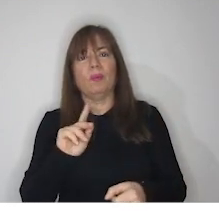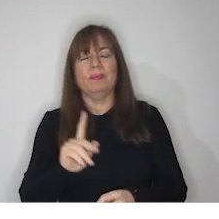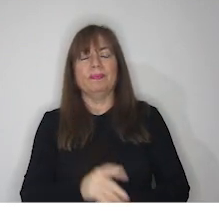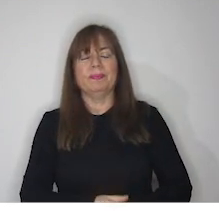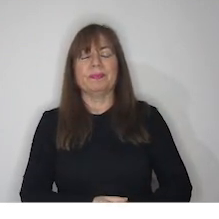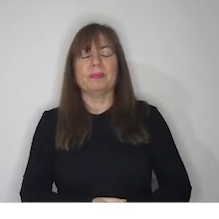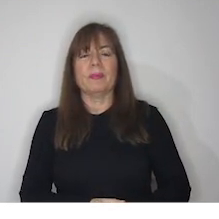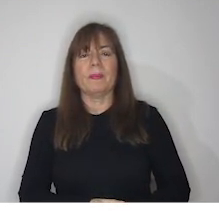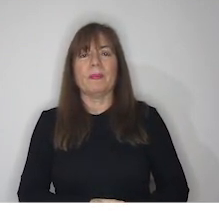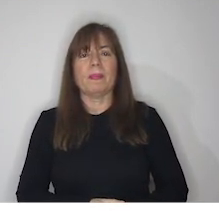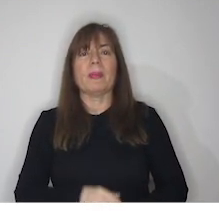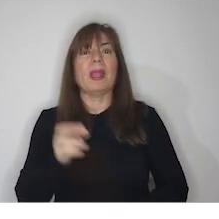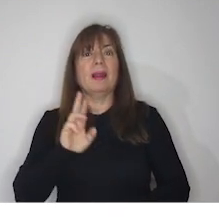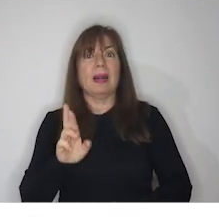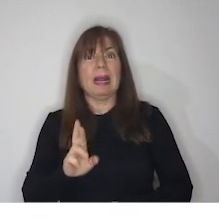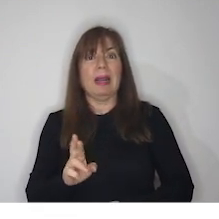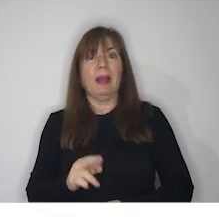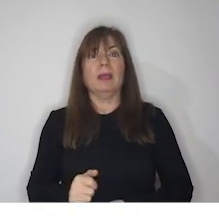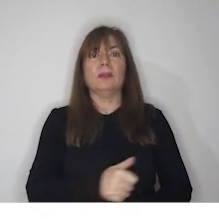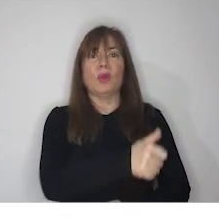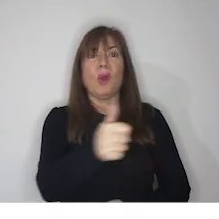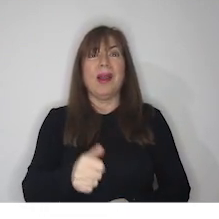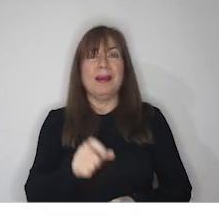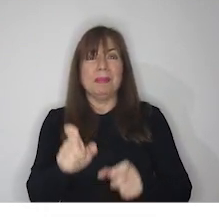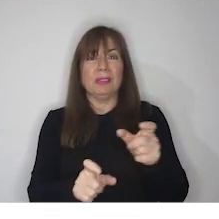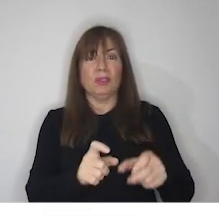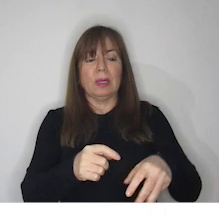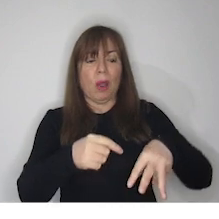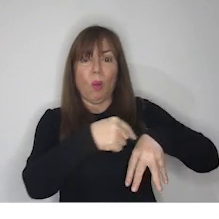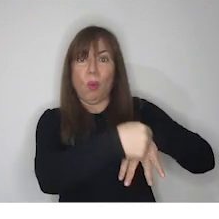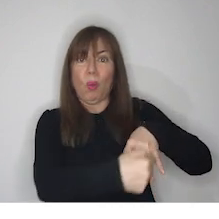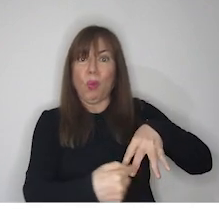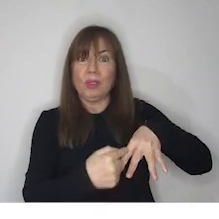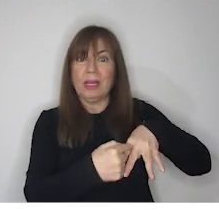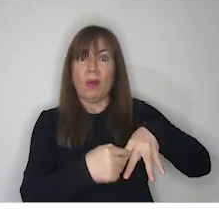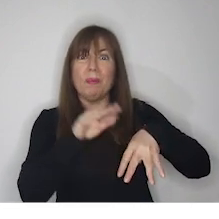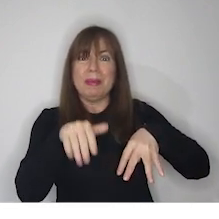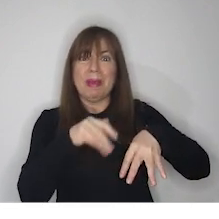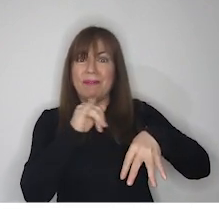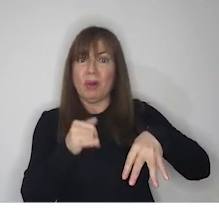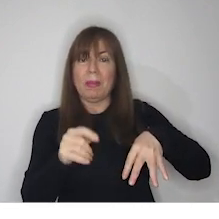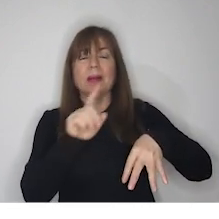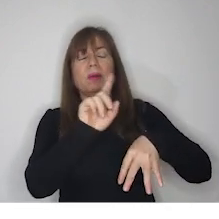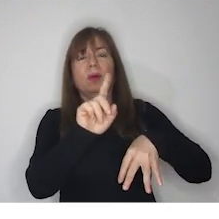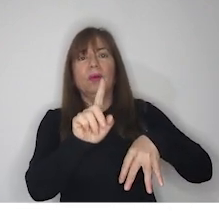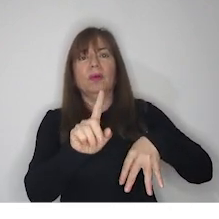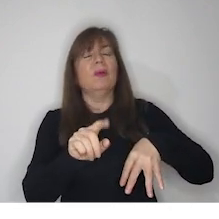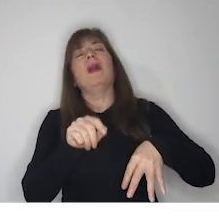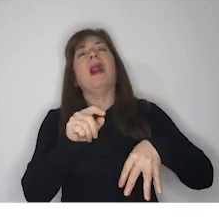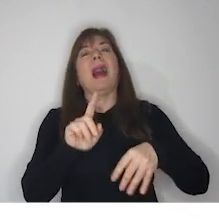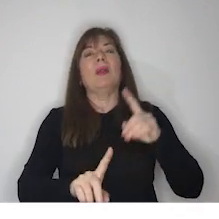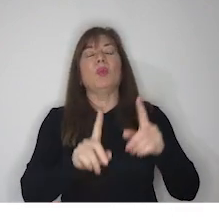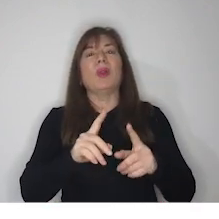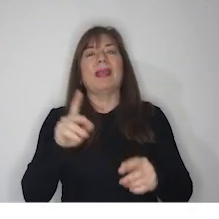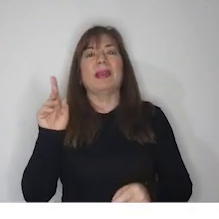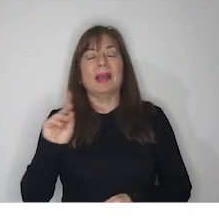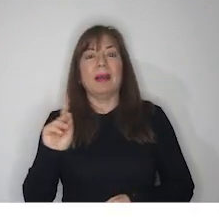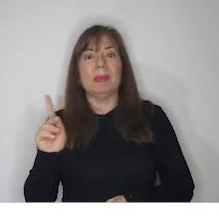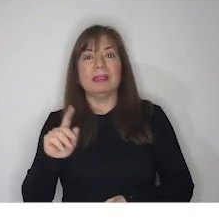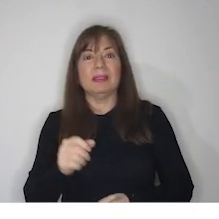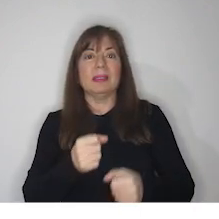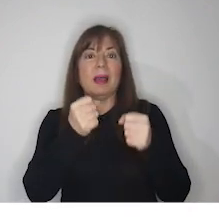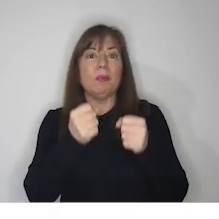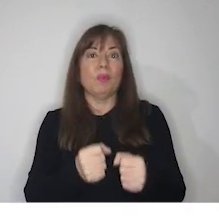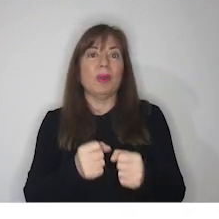las personas con útero de la misma forma. Si ésta vive con alguna discapacidad, puede que sea más difícil el proceso